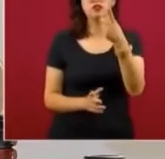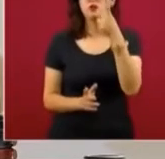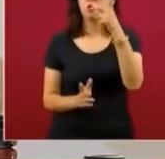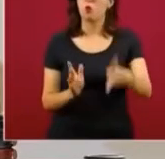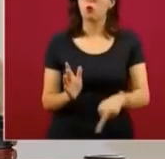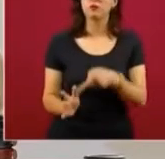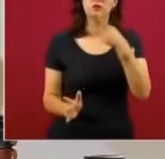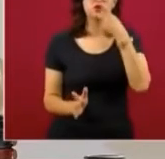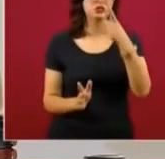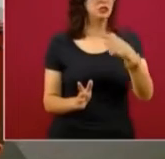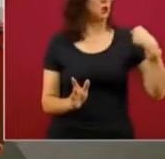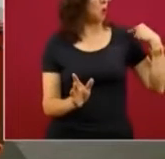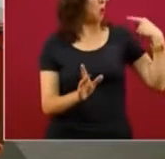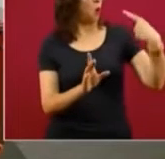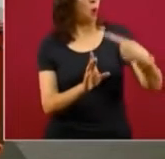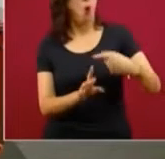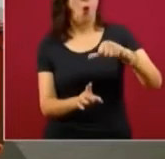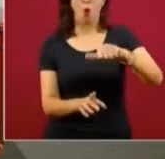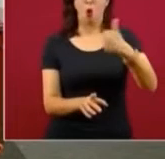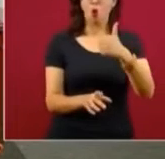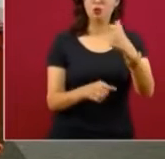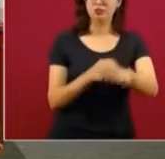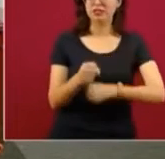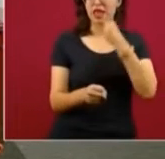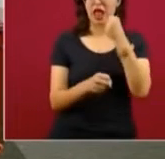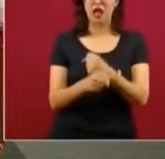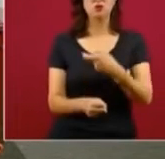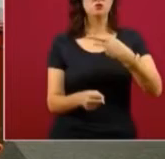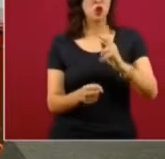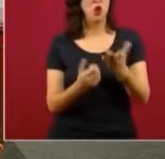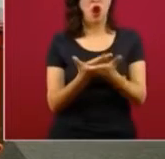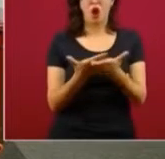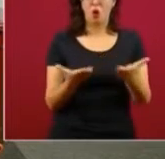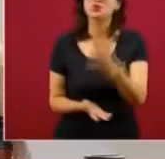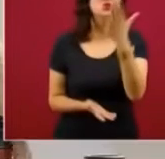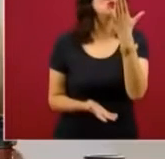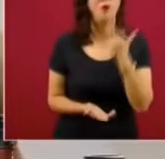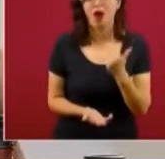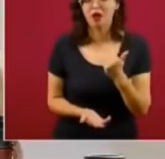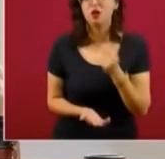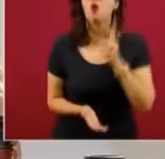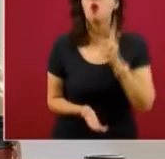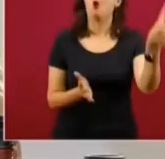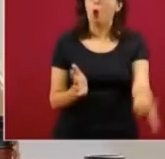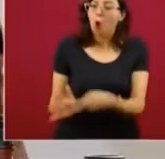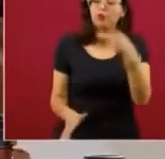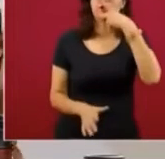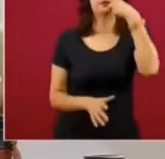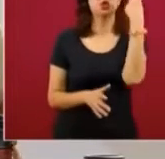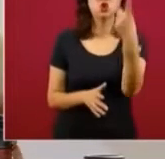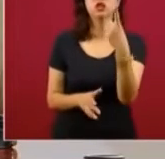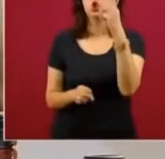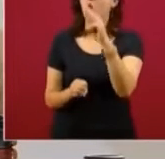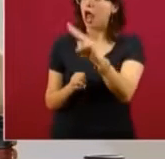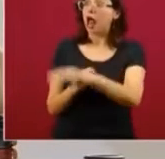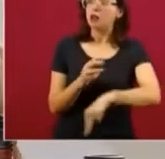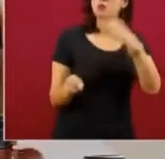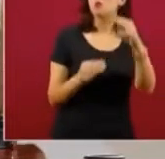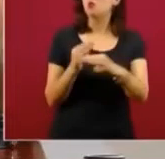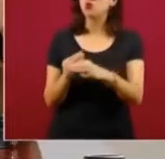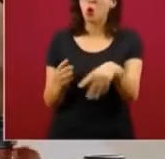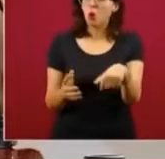lenguas. Aprendió a leer solo, asimilando muy rápido la aritmética elemental. Llegó a comentar que aprendió a